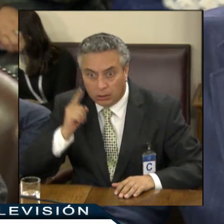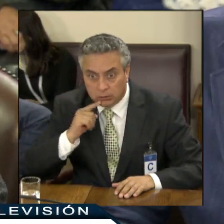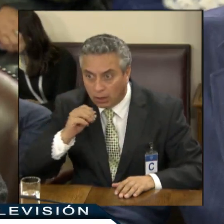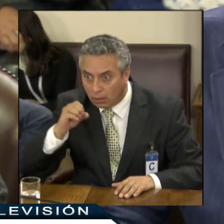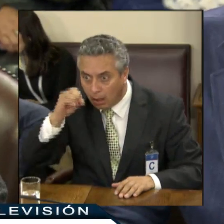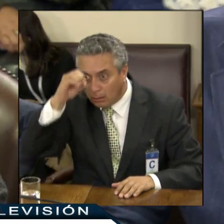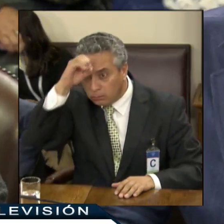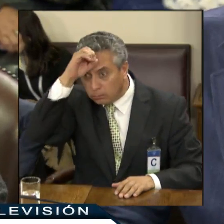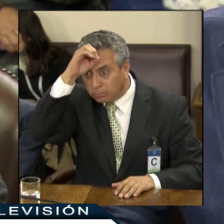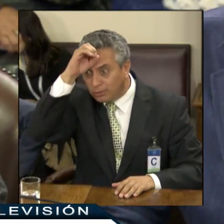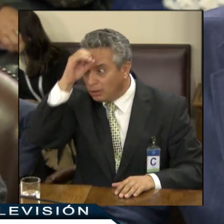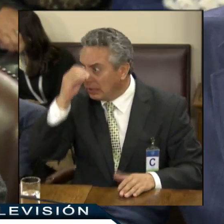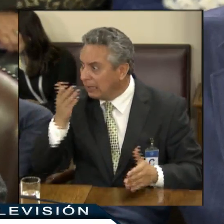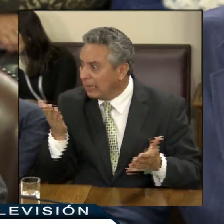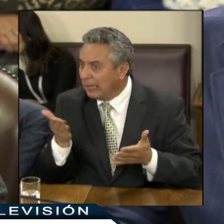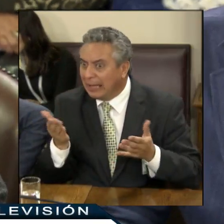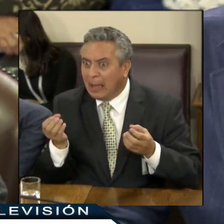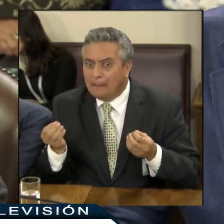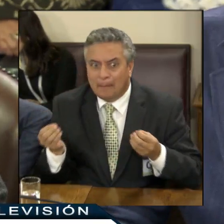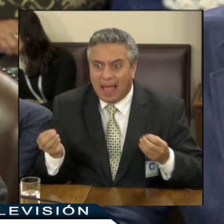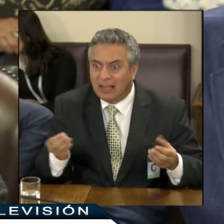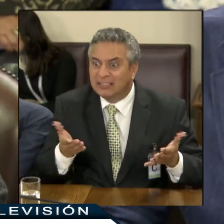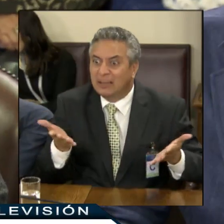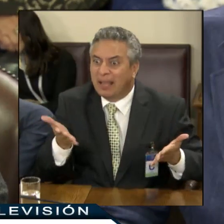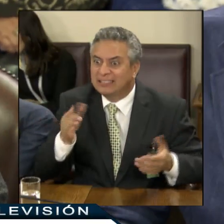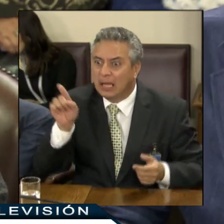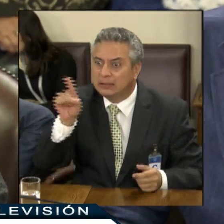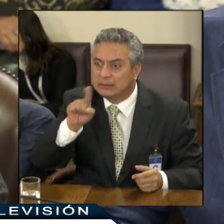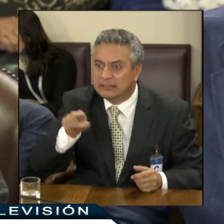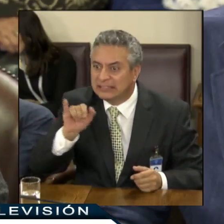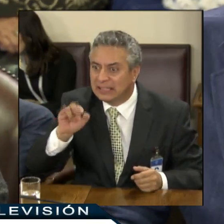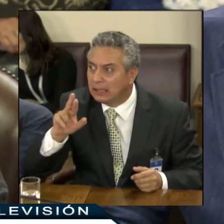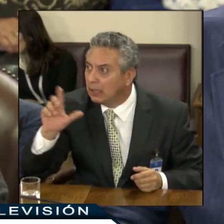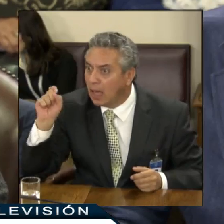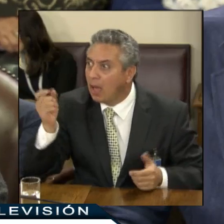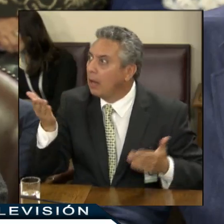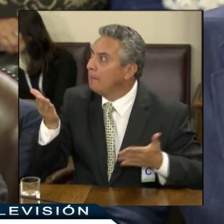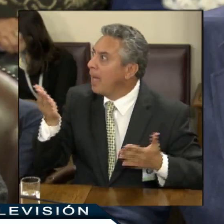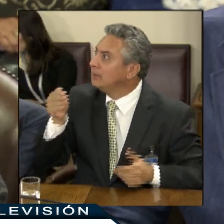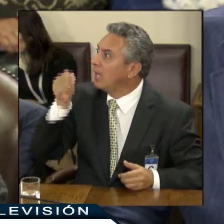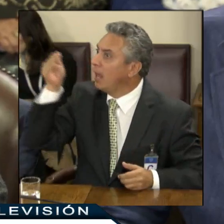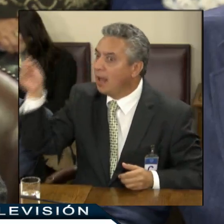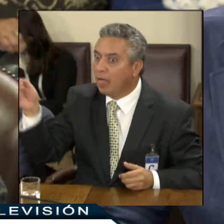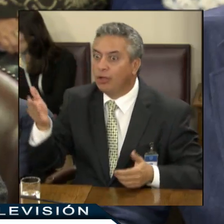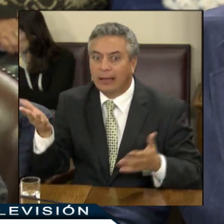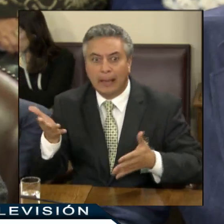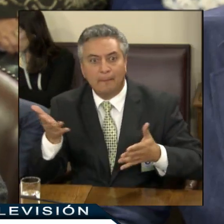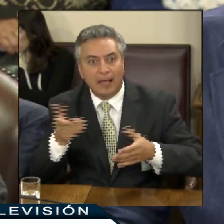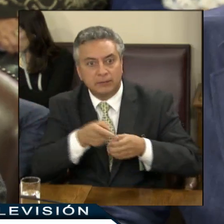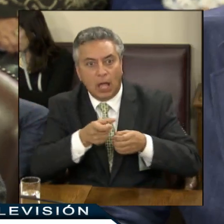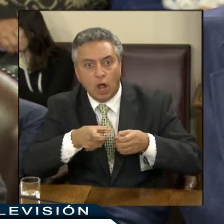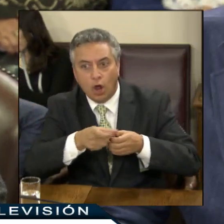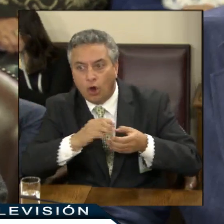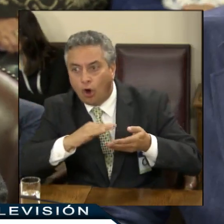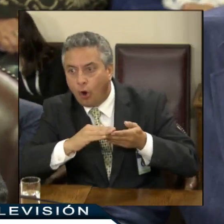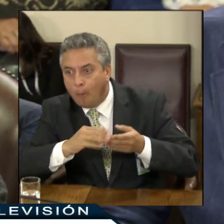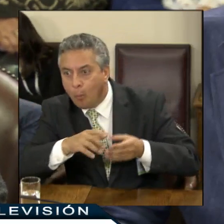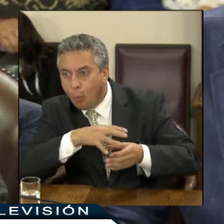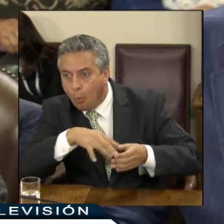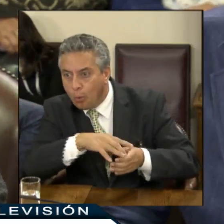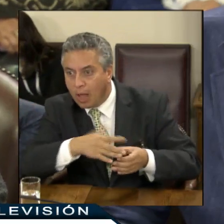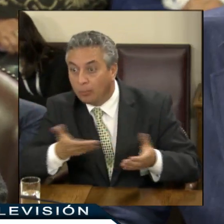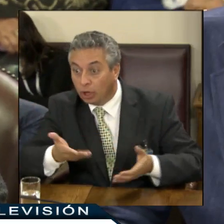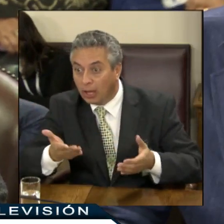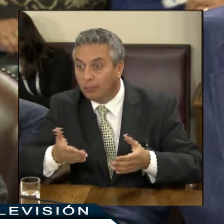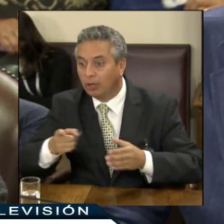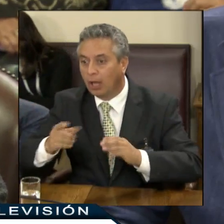no se entera Qué está pasando Qué está pasando en Siria qué está pasando al lado qué está pasando en La comuna Por qué Porque los